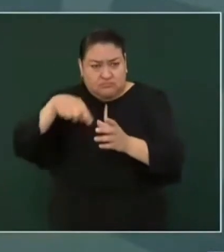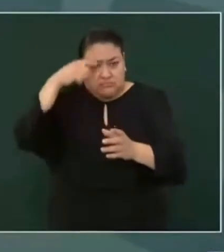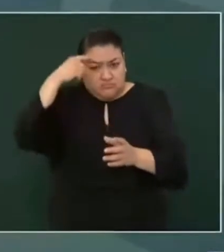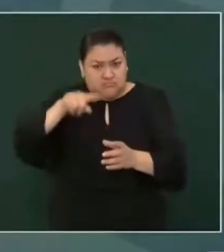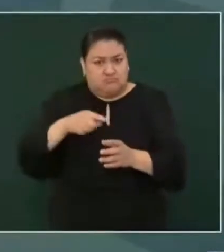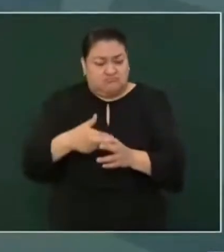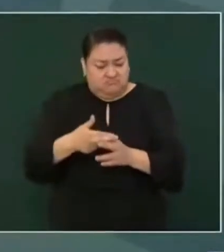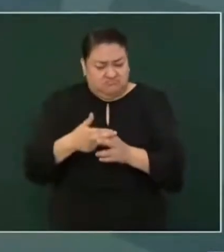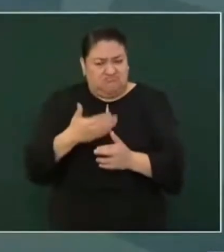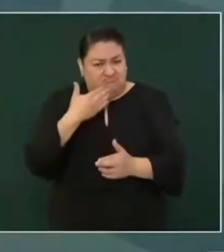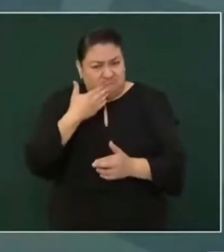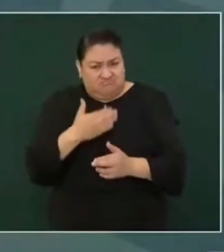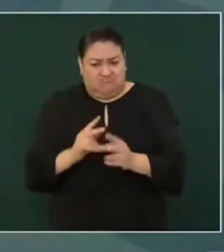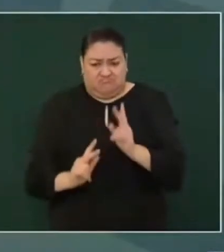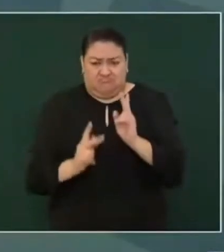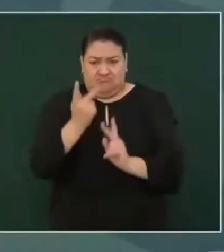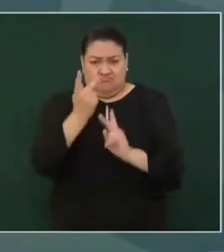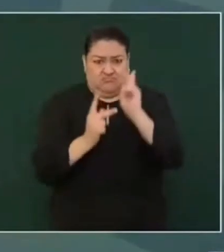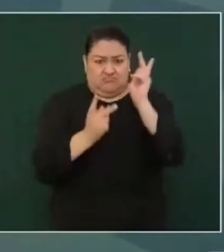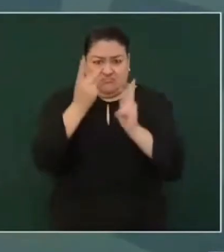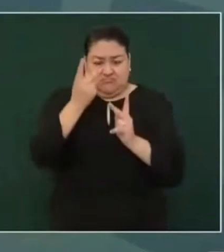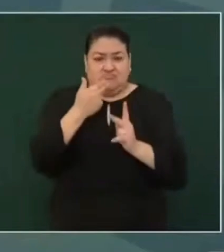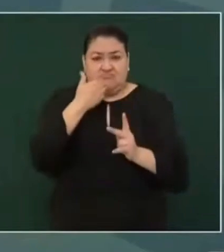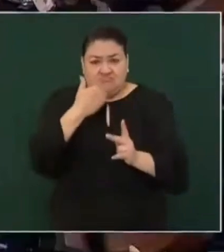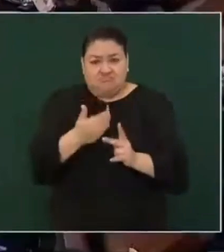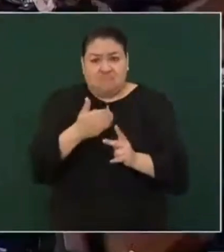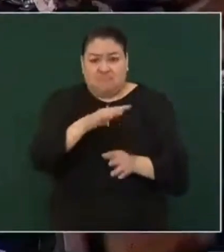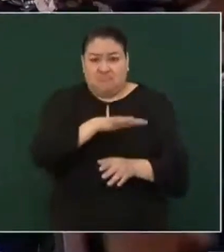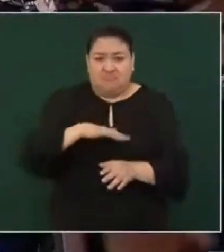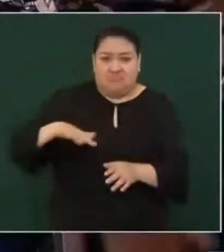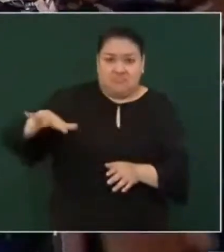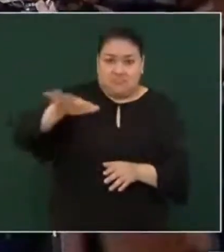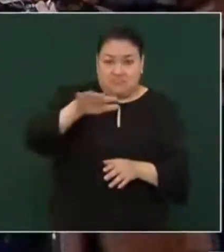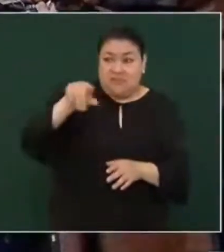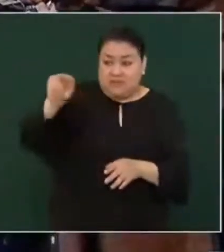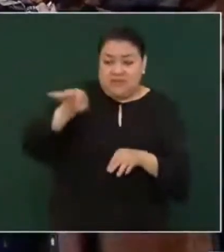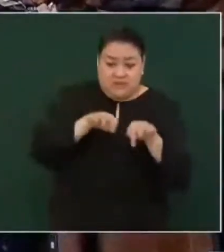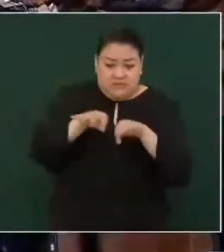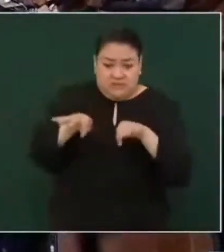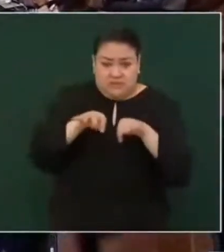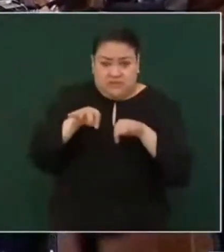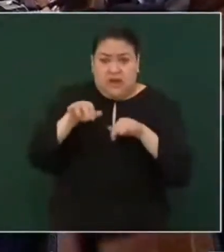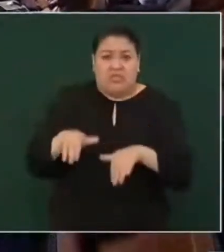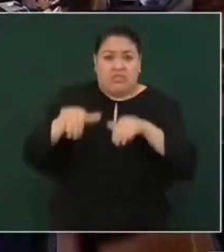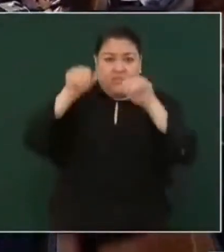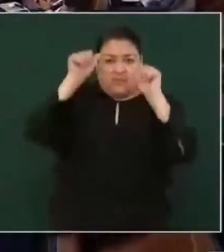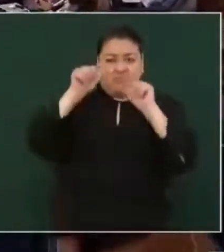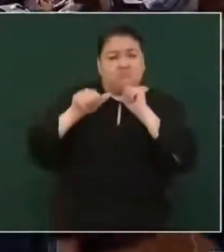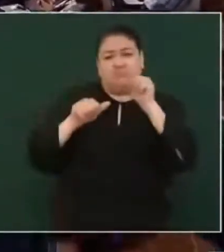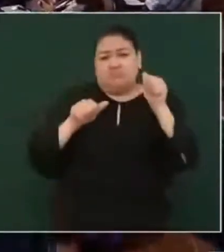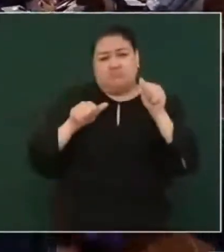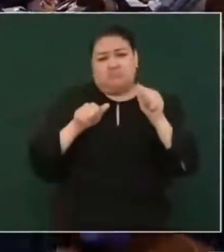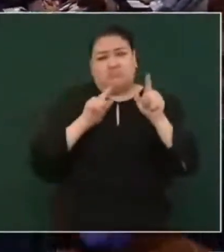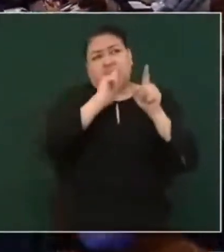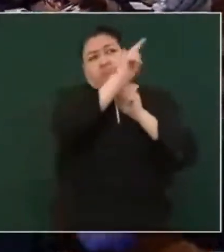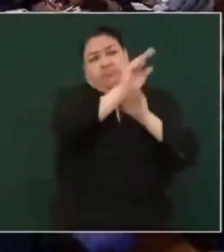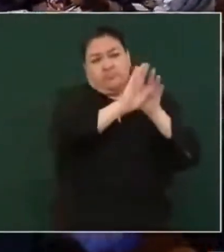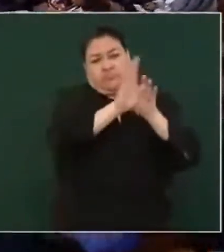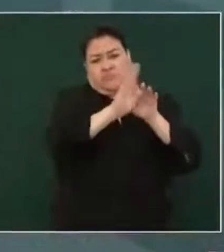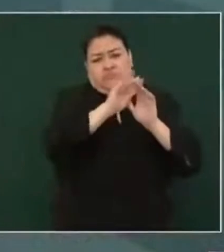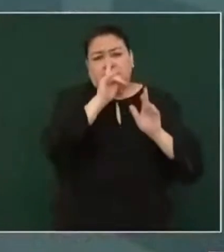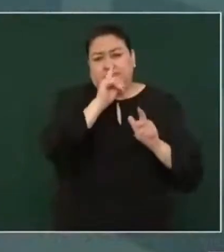Y de esa manera no se vean obligados a emigrar.